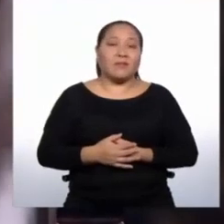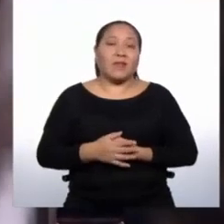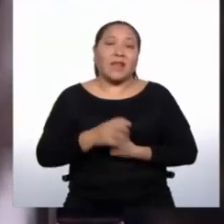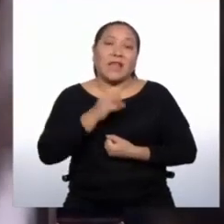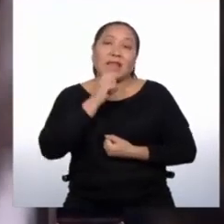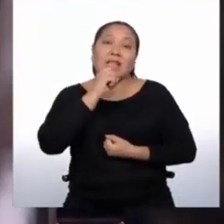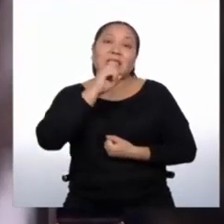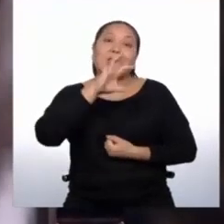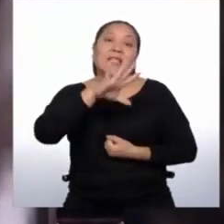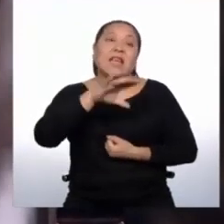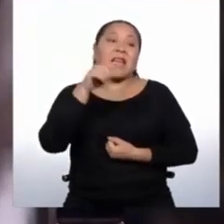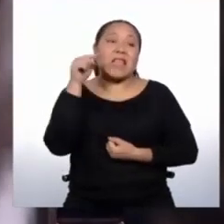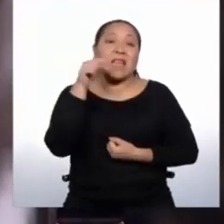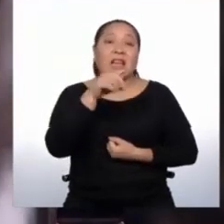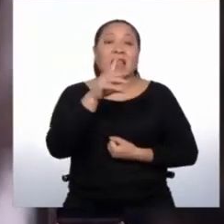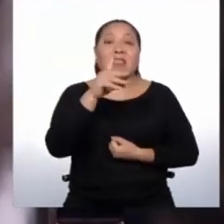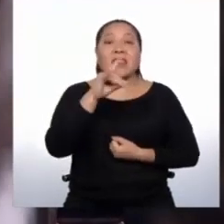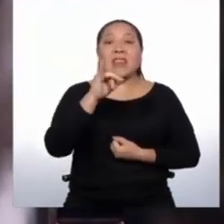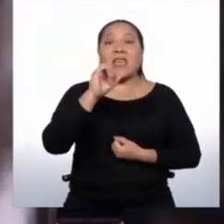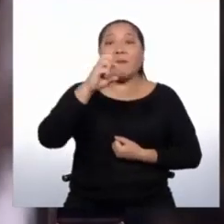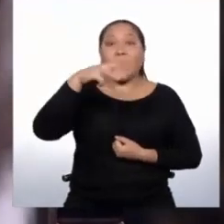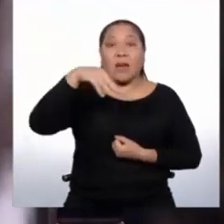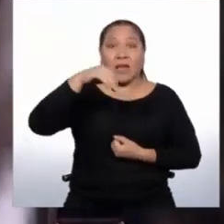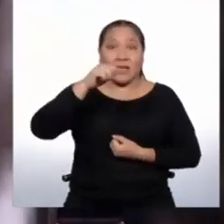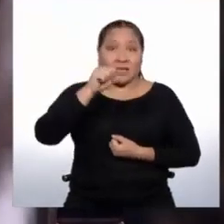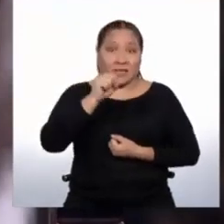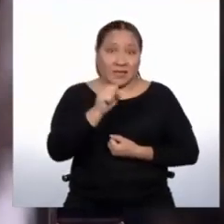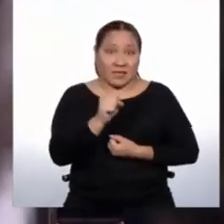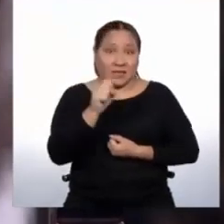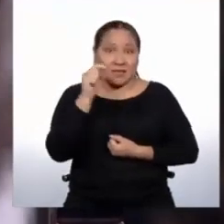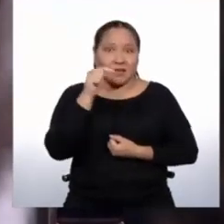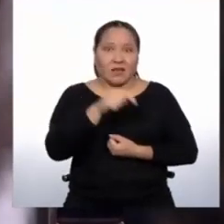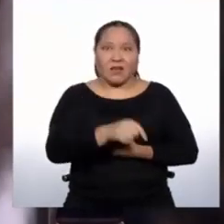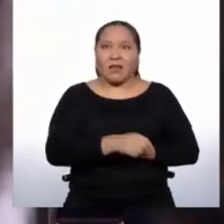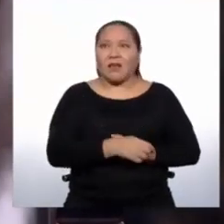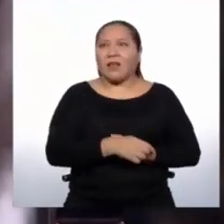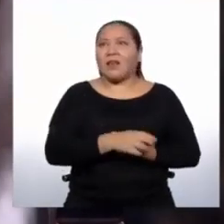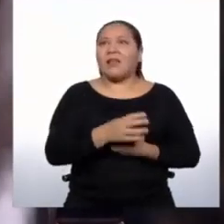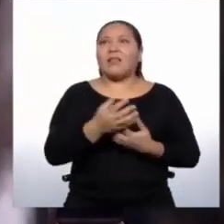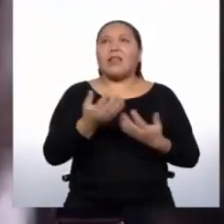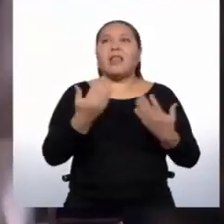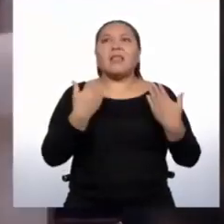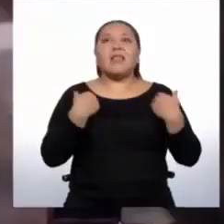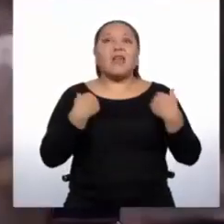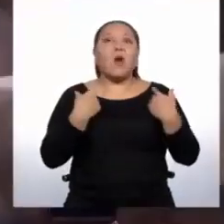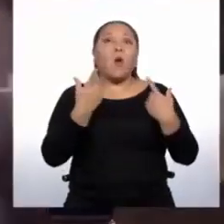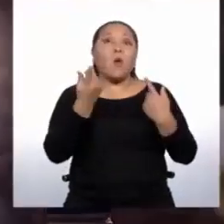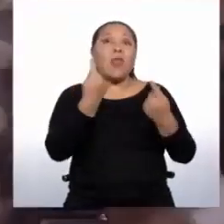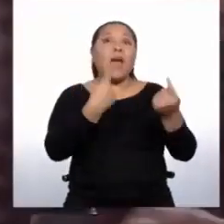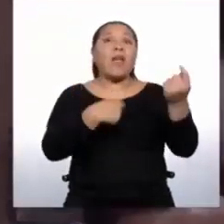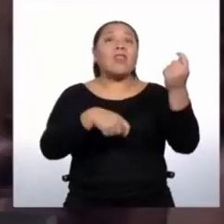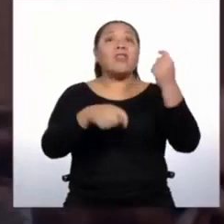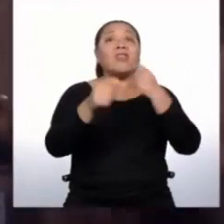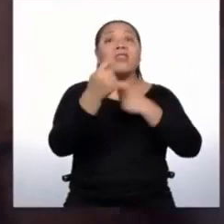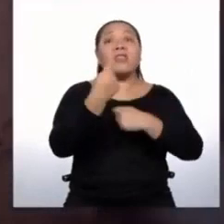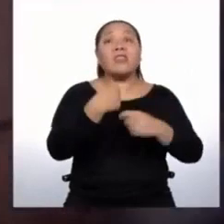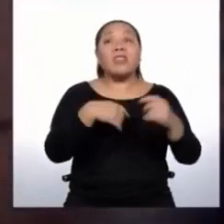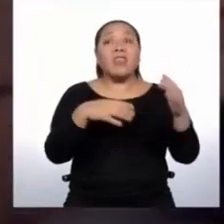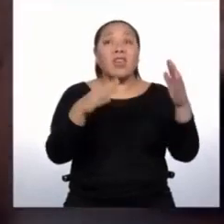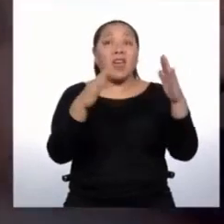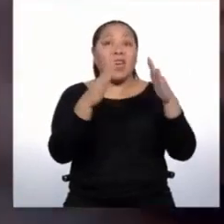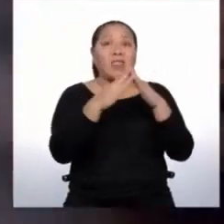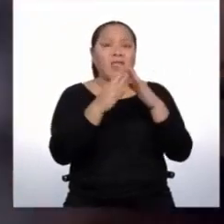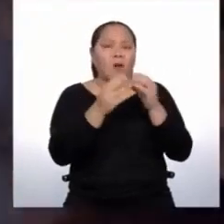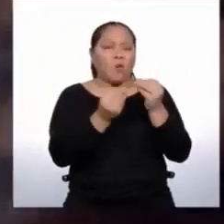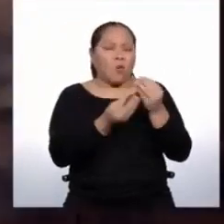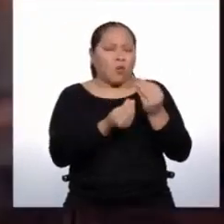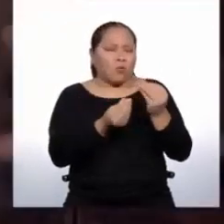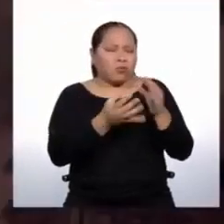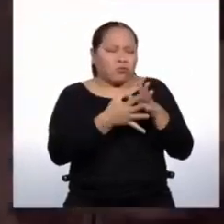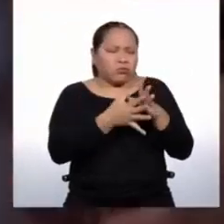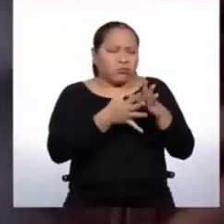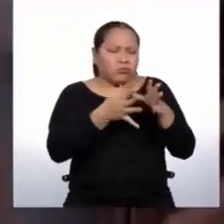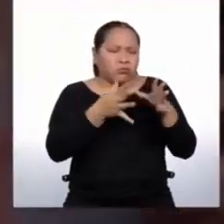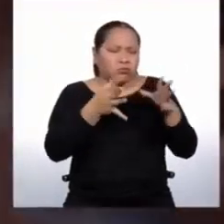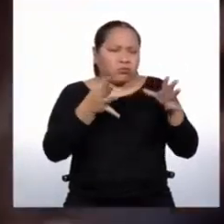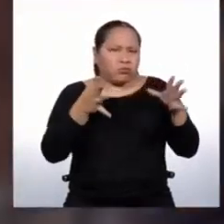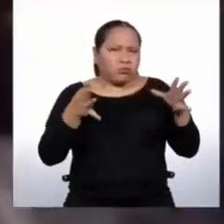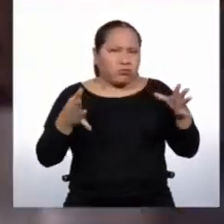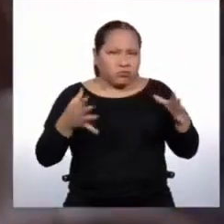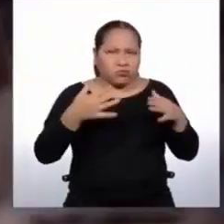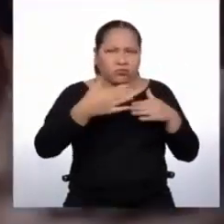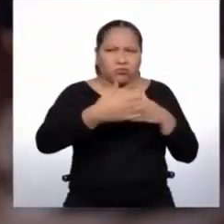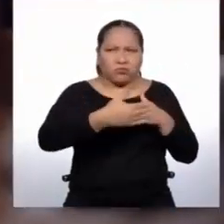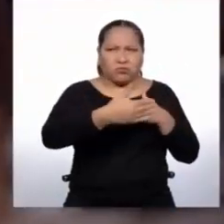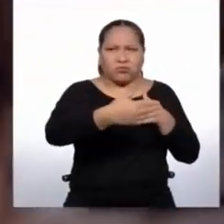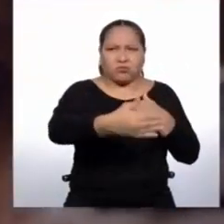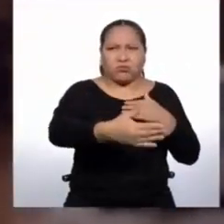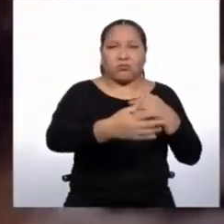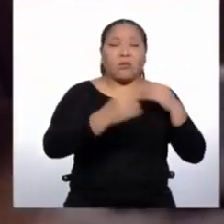Decíase de don Dimas de la Tijereta que tenía más trastienda que un bodegón, más camándulas que el rosario de Jerusalén que cargaba